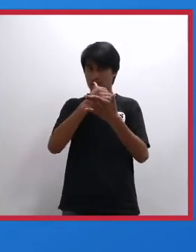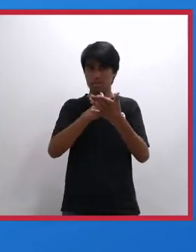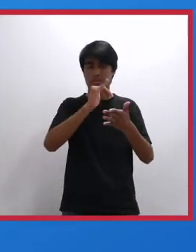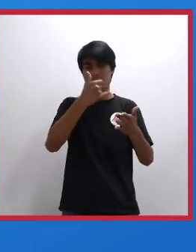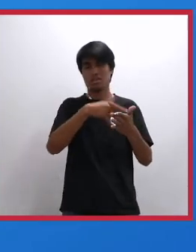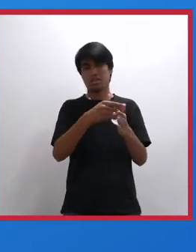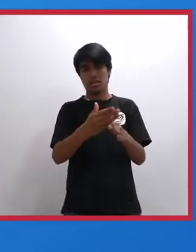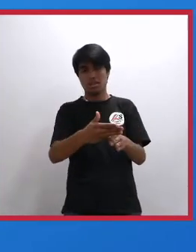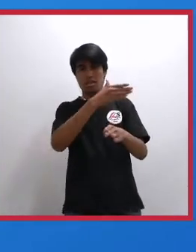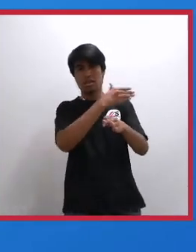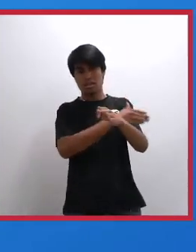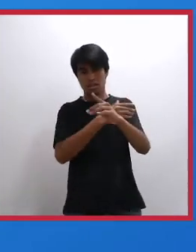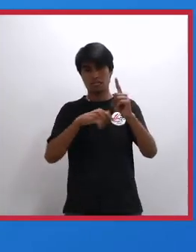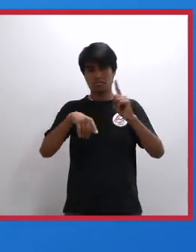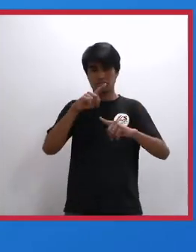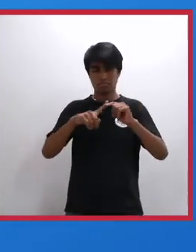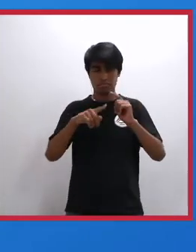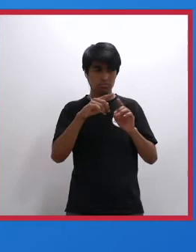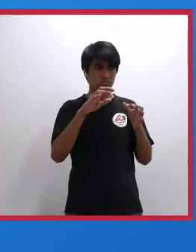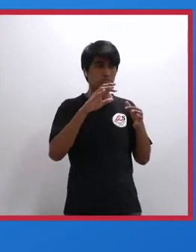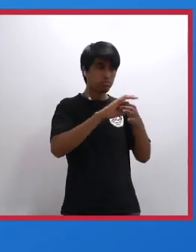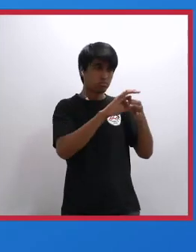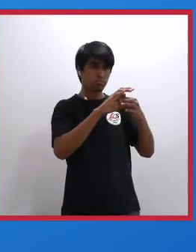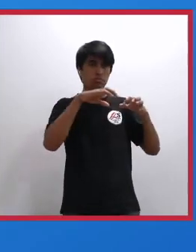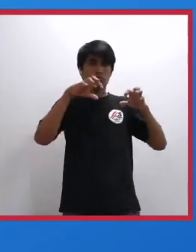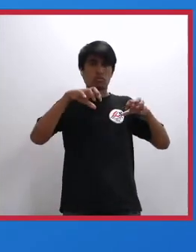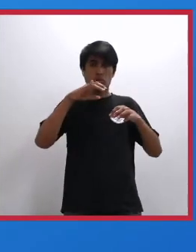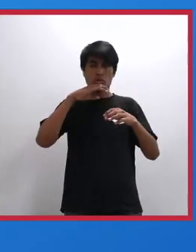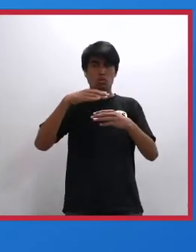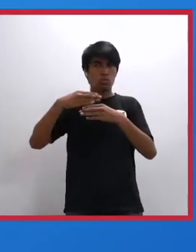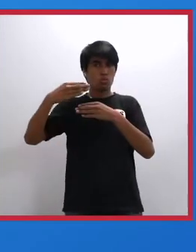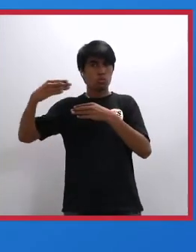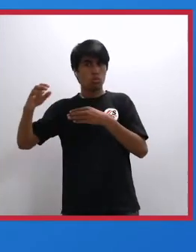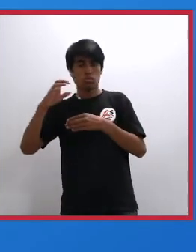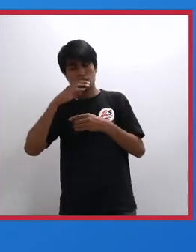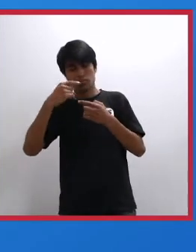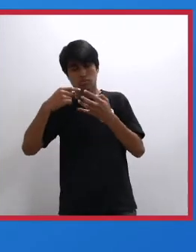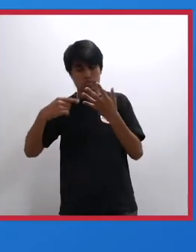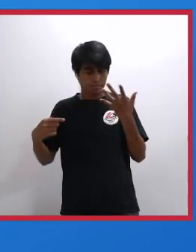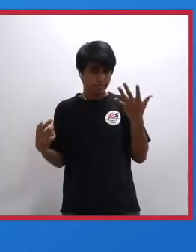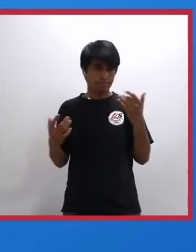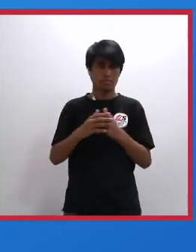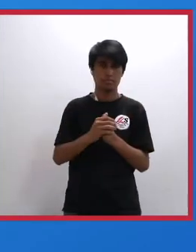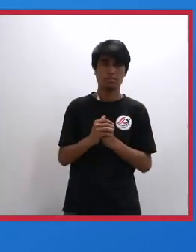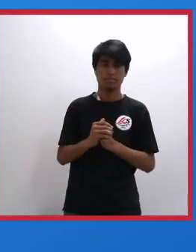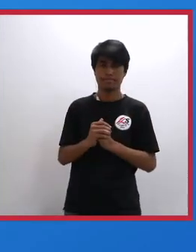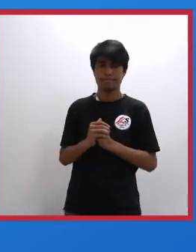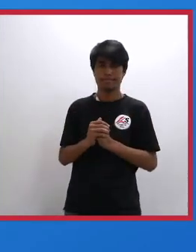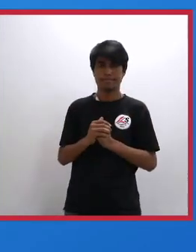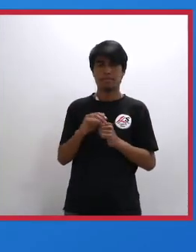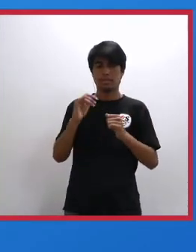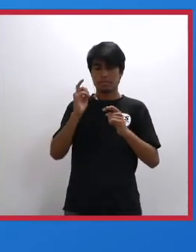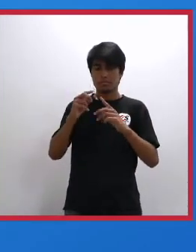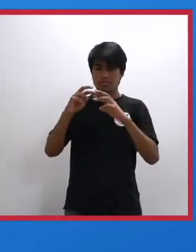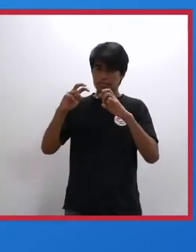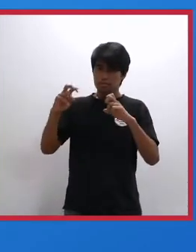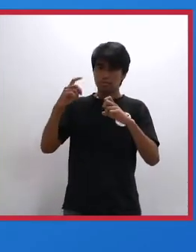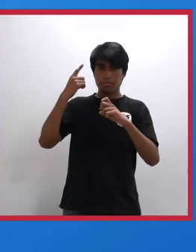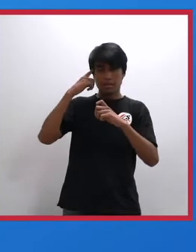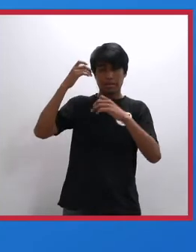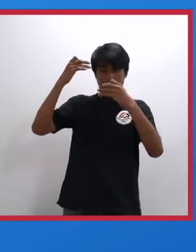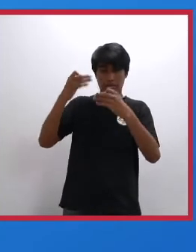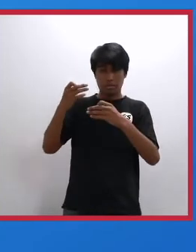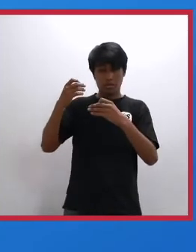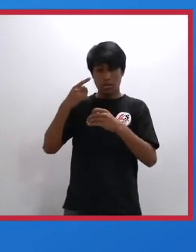contempla los días de lluvia para cada tipo de contrato y posteriormente analizar bien la